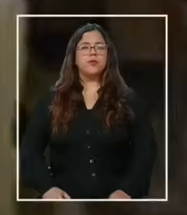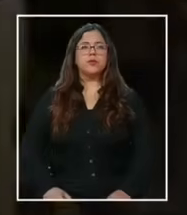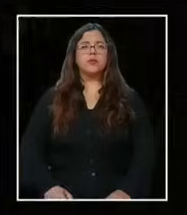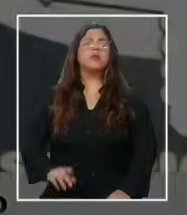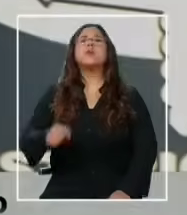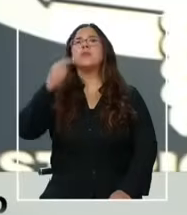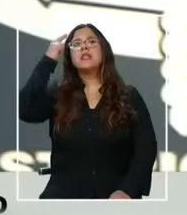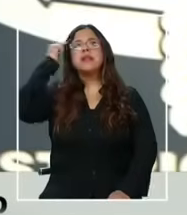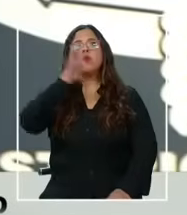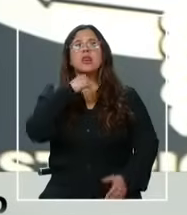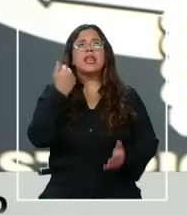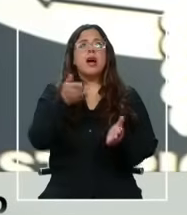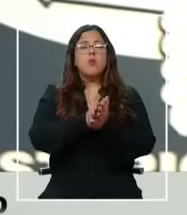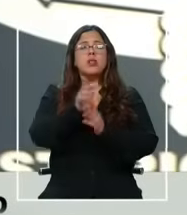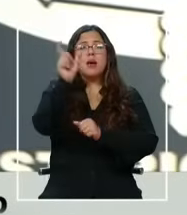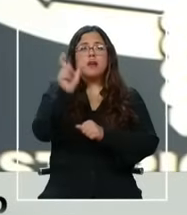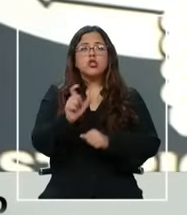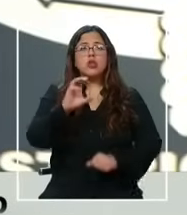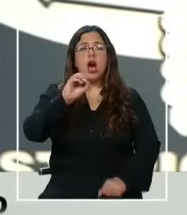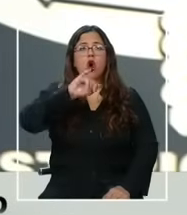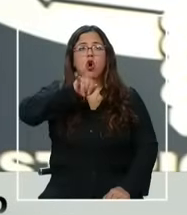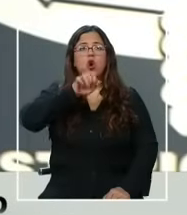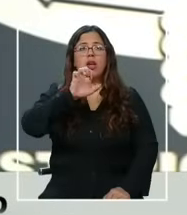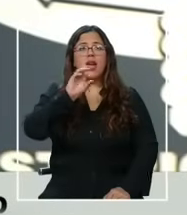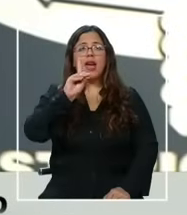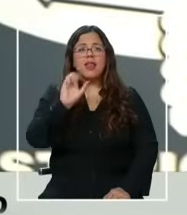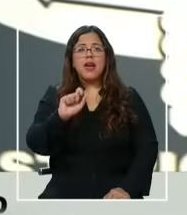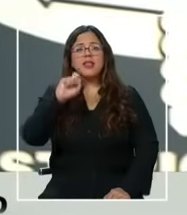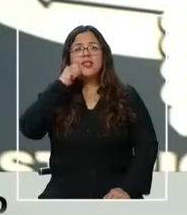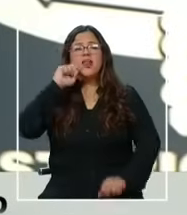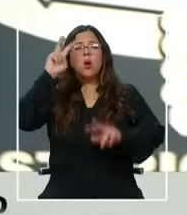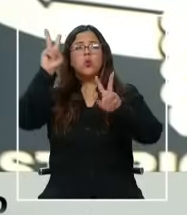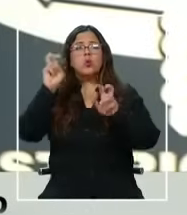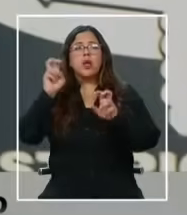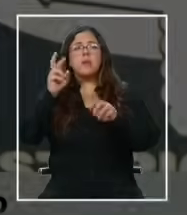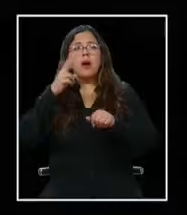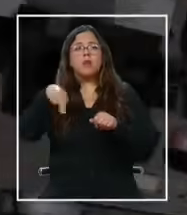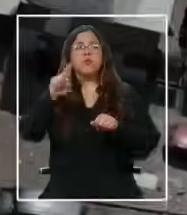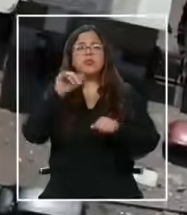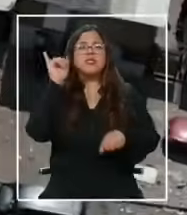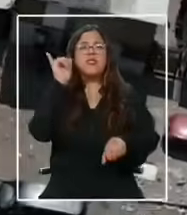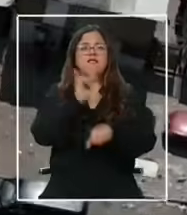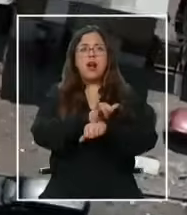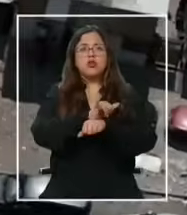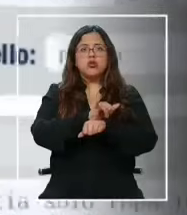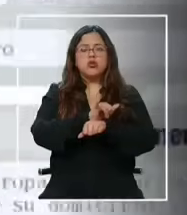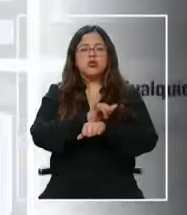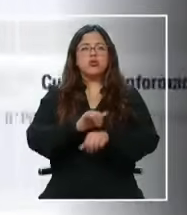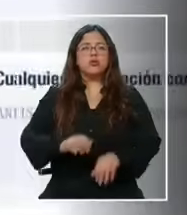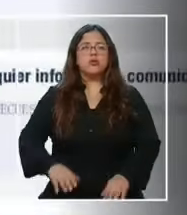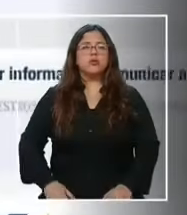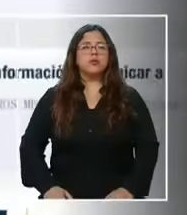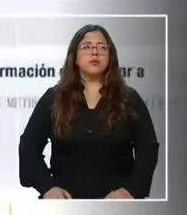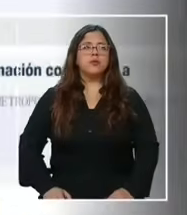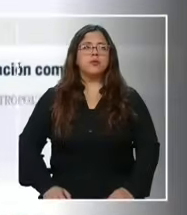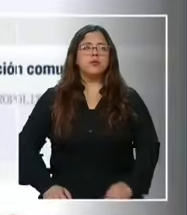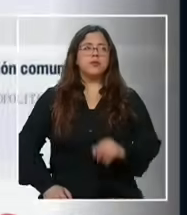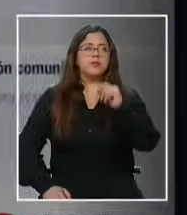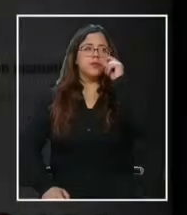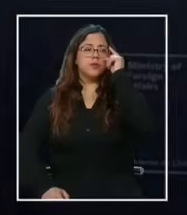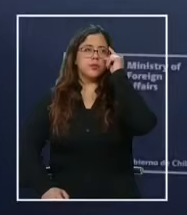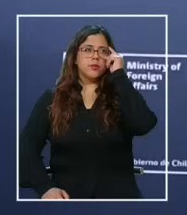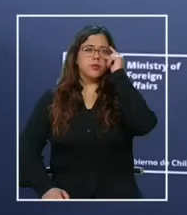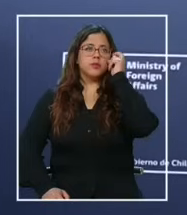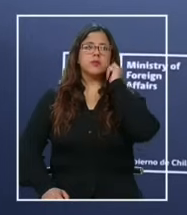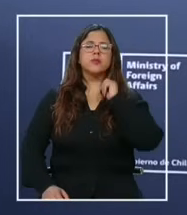consideramos que el homicidio deeda se trata de una operación repito de falsa bandera las